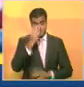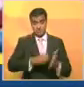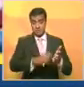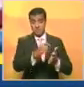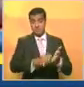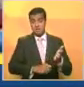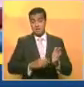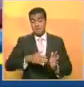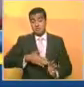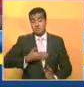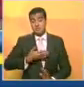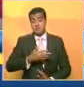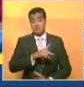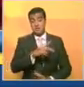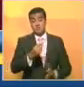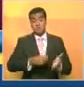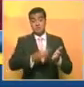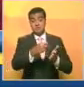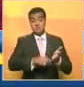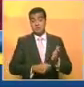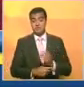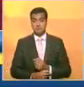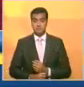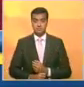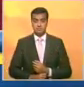que posiblemente no se inscriba.